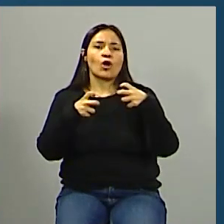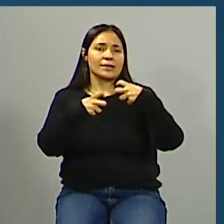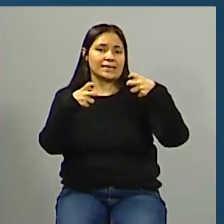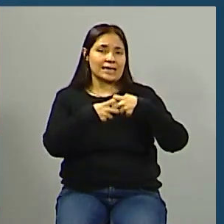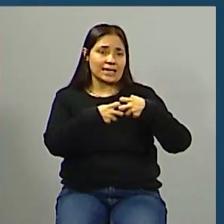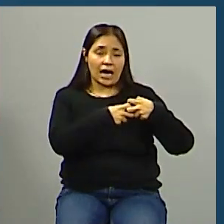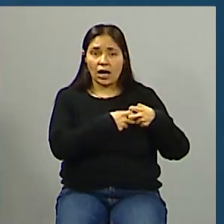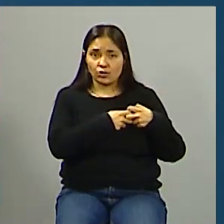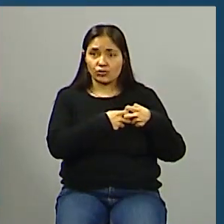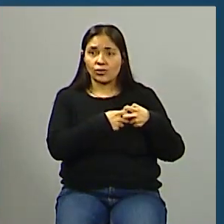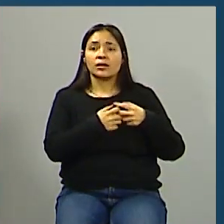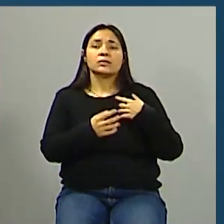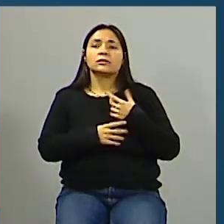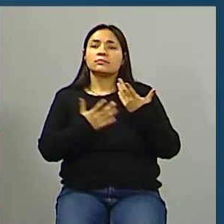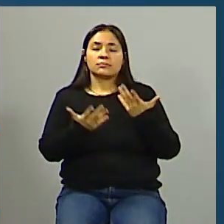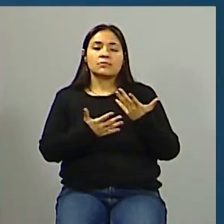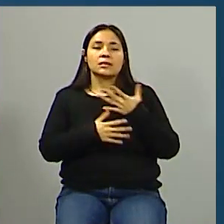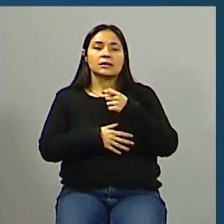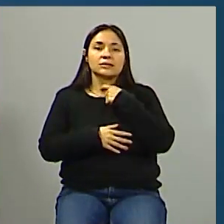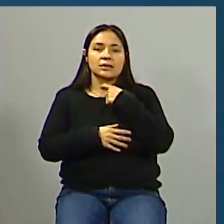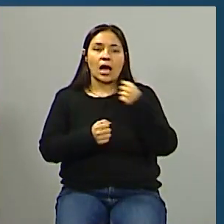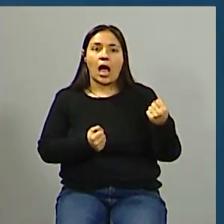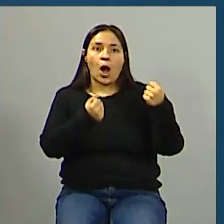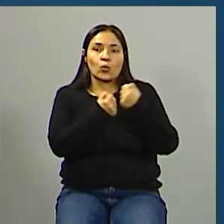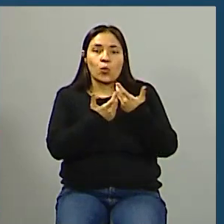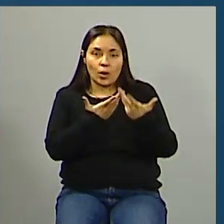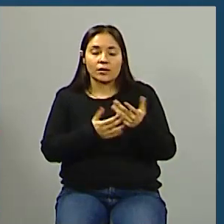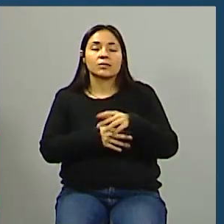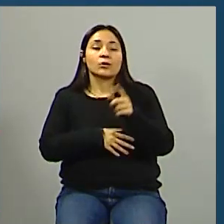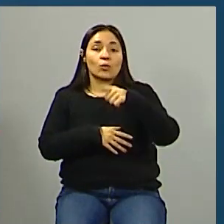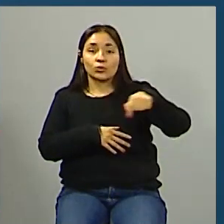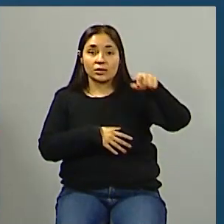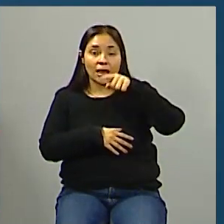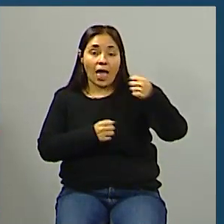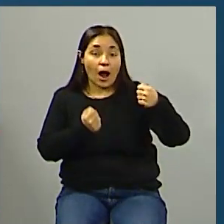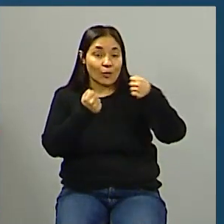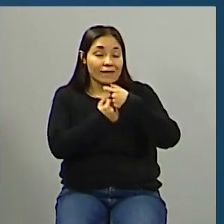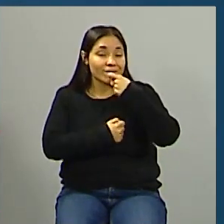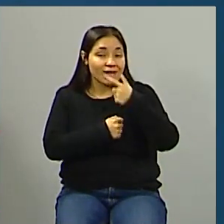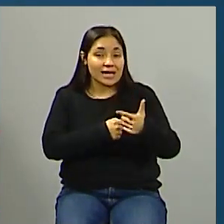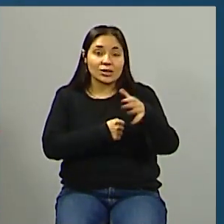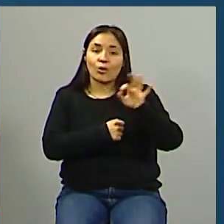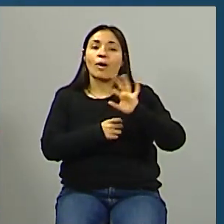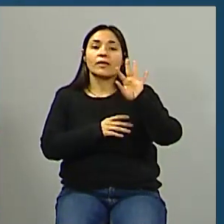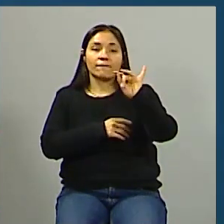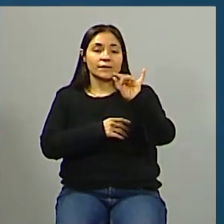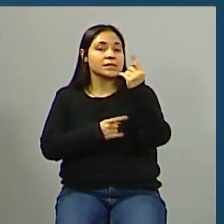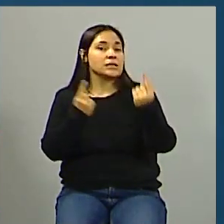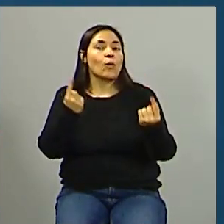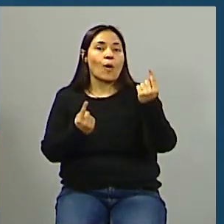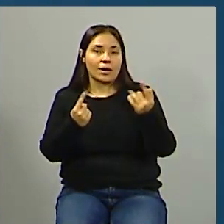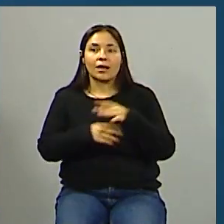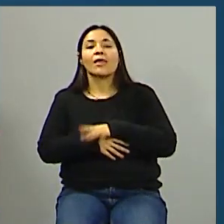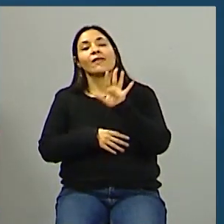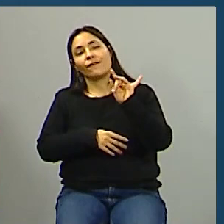de encontrar siempre una coincidencia. En el caso de ustedes, ¿es fácil llegar a esa coincidencia o a veces es complicado? Y siempre